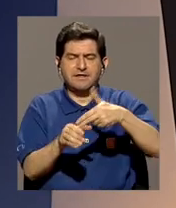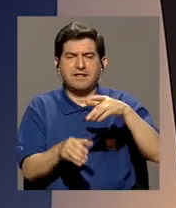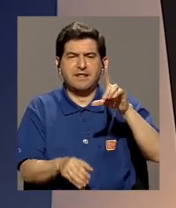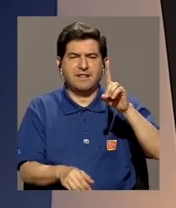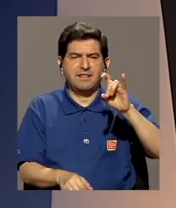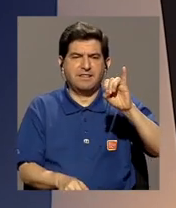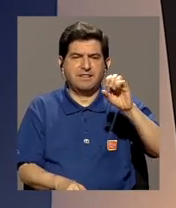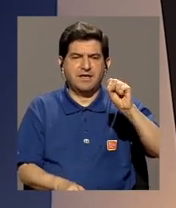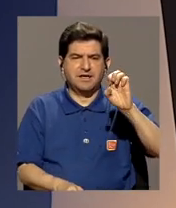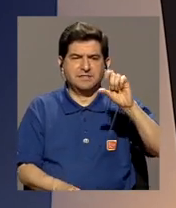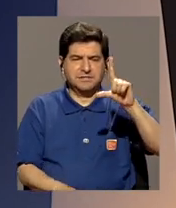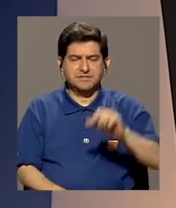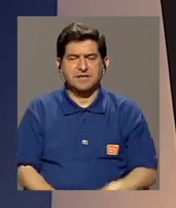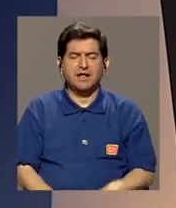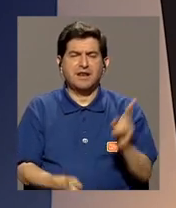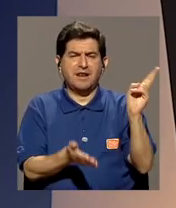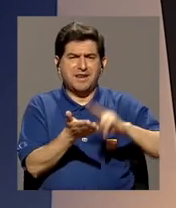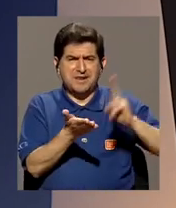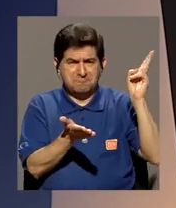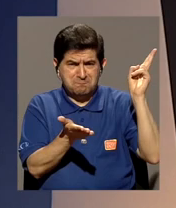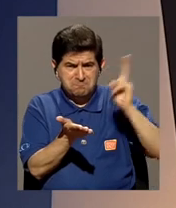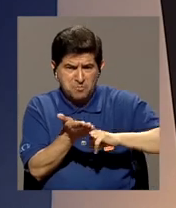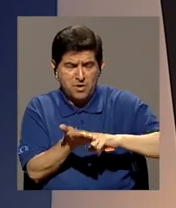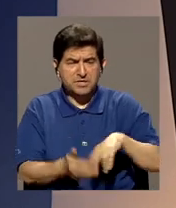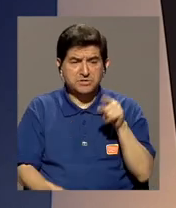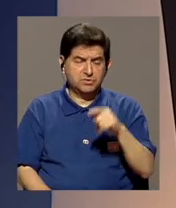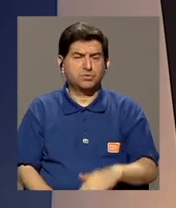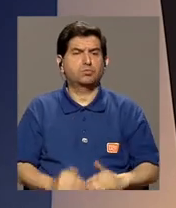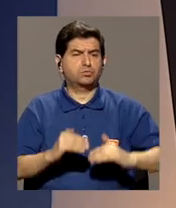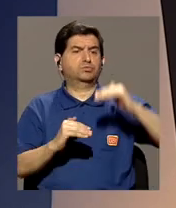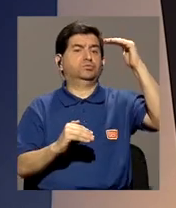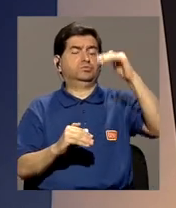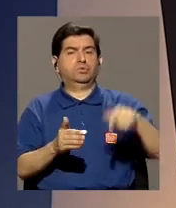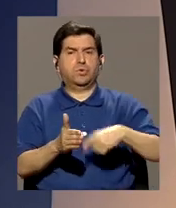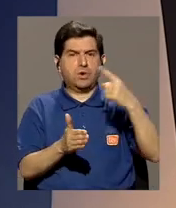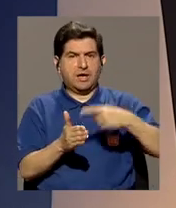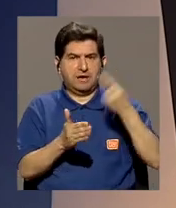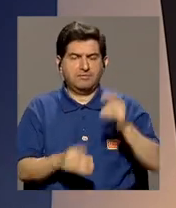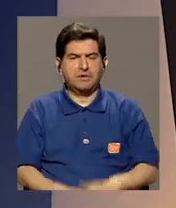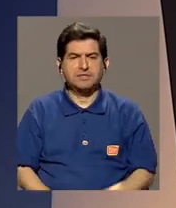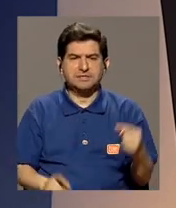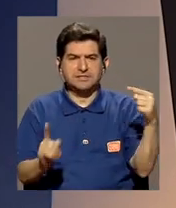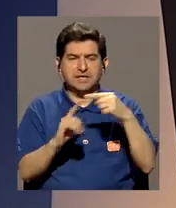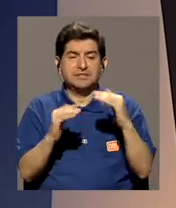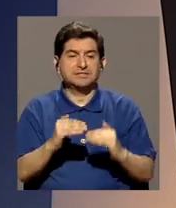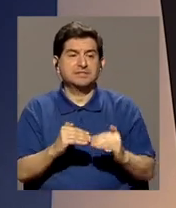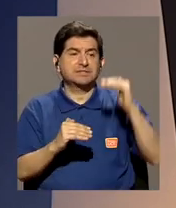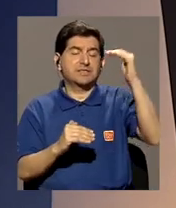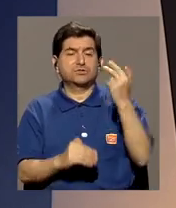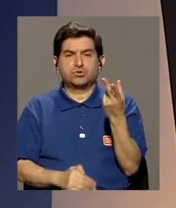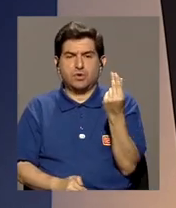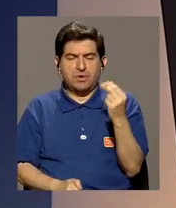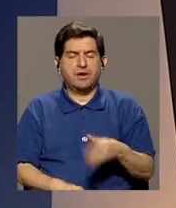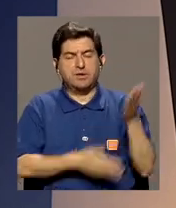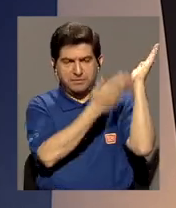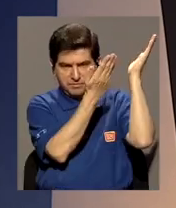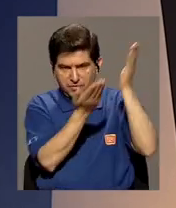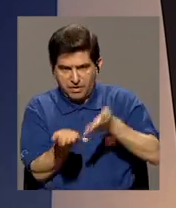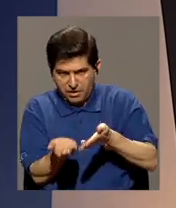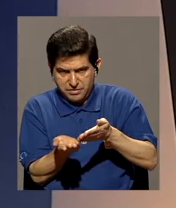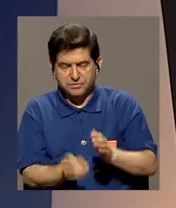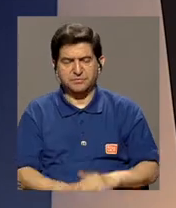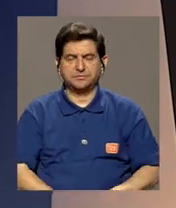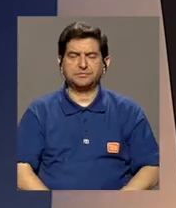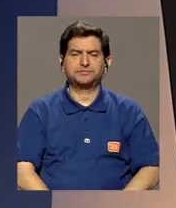que son de consumo masivo se les ha cargado un impuesto que es bastante alto en algunos momentos hasta superior al precio de importación